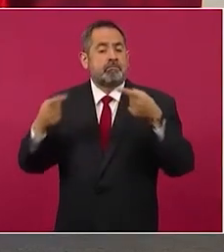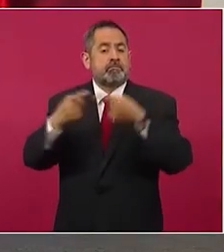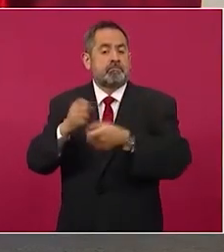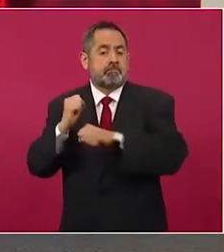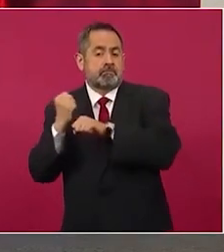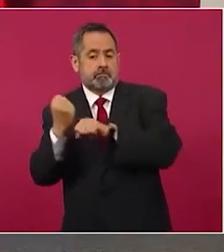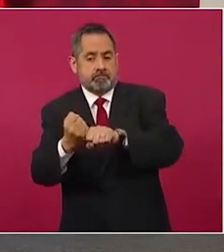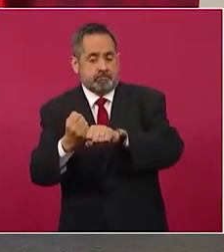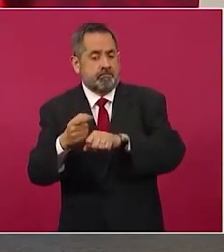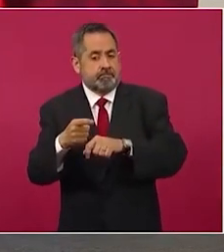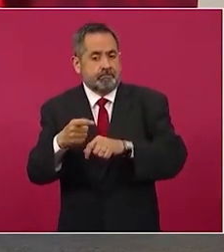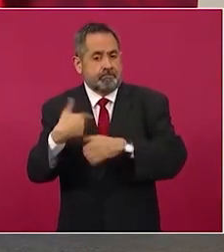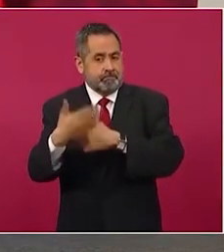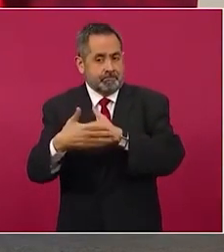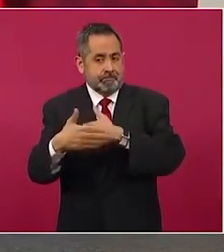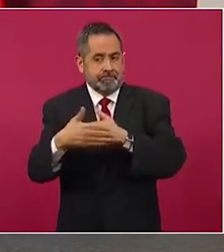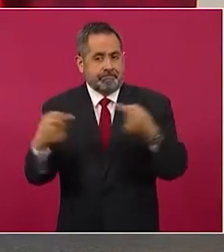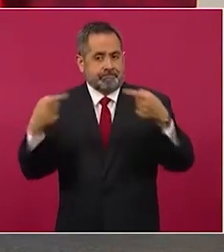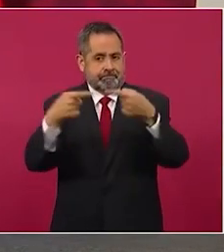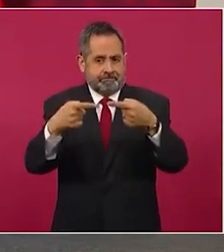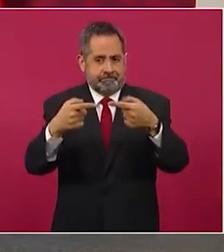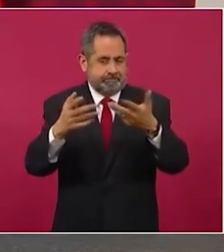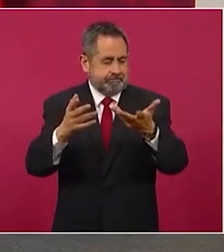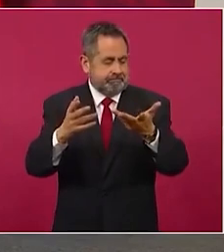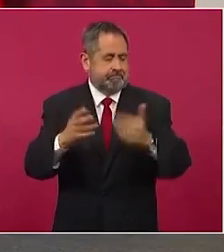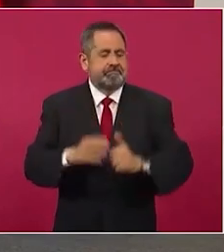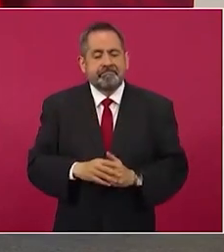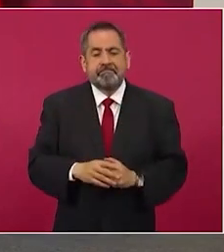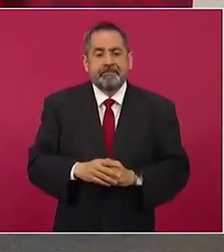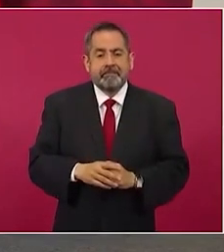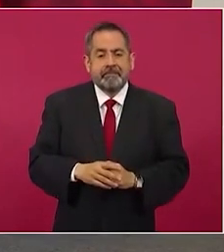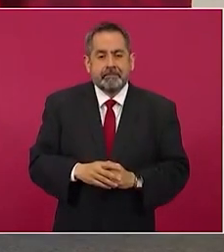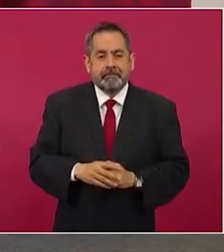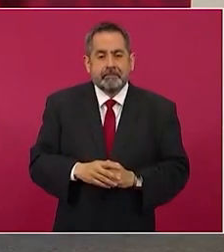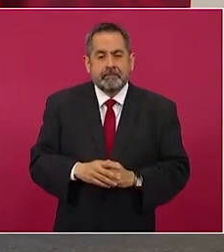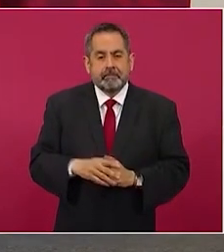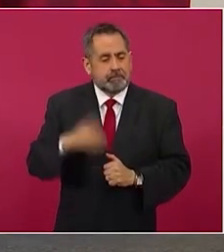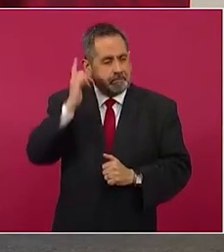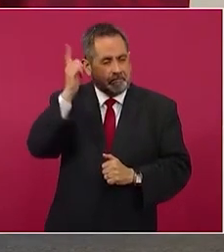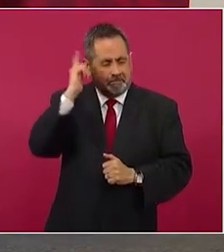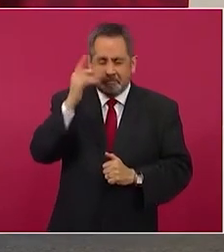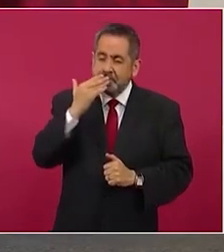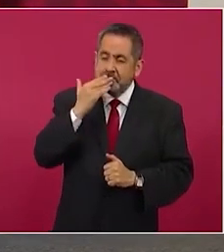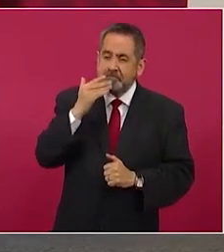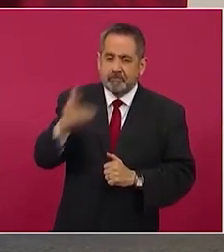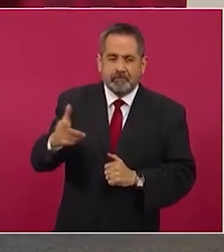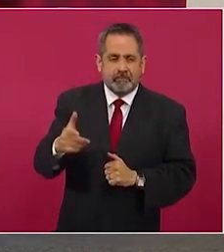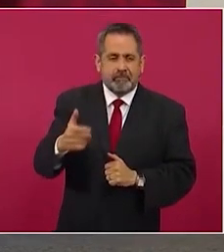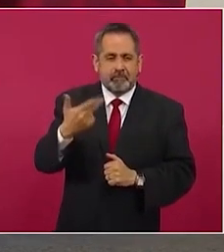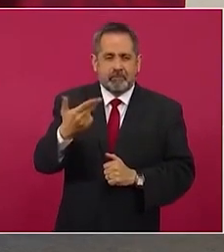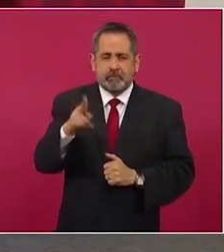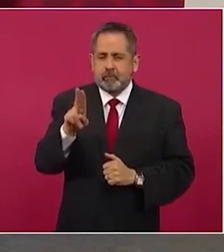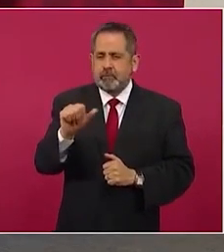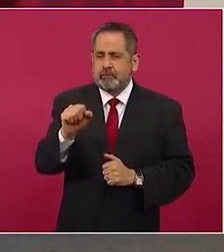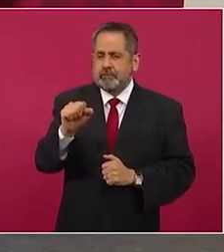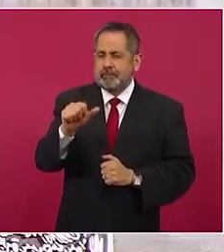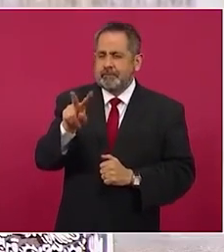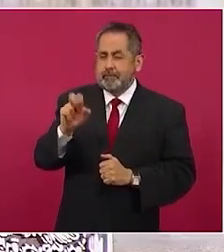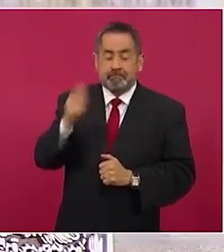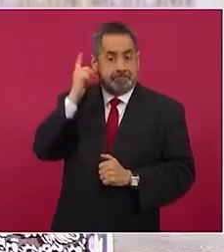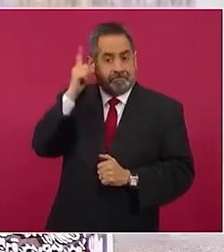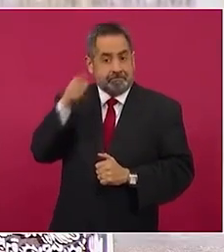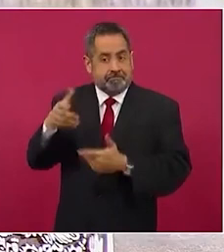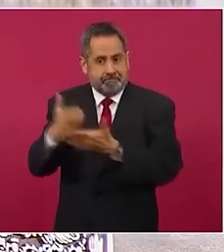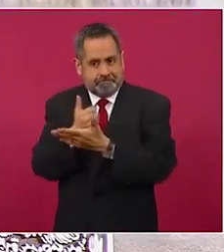del Pacífico, y le deseo que le vaya bien al Guasave.